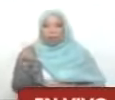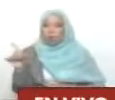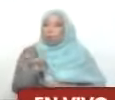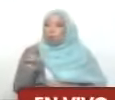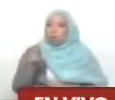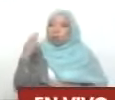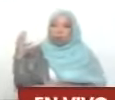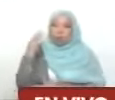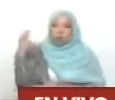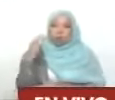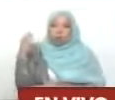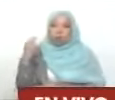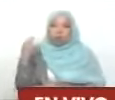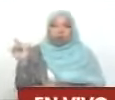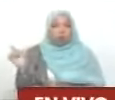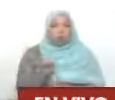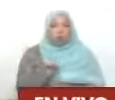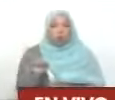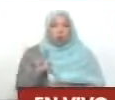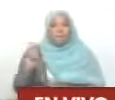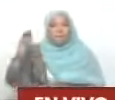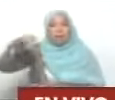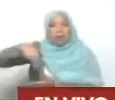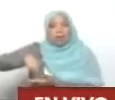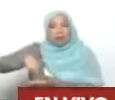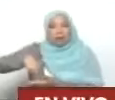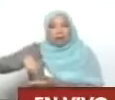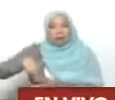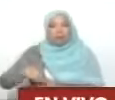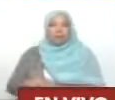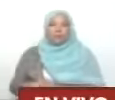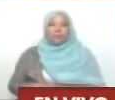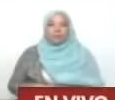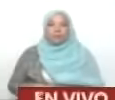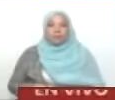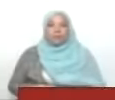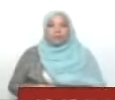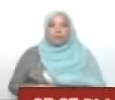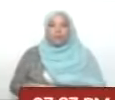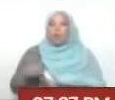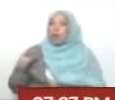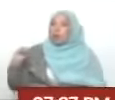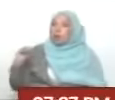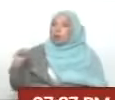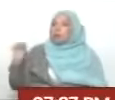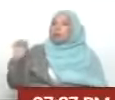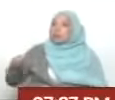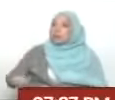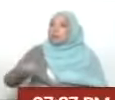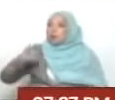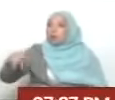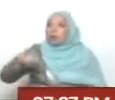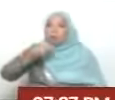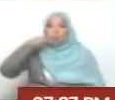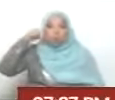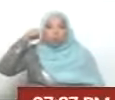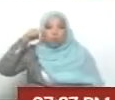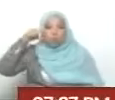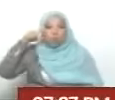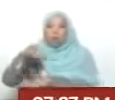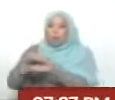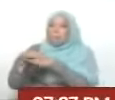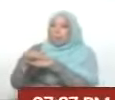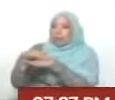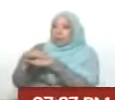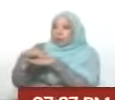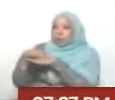Cuba, la gente de Cuba. Julio. Fíjese, presidente, usted viene haciendo una peregrinación. Perdona. Dígame. Perdona,